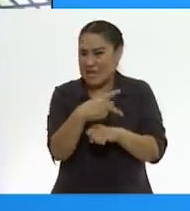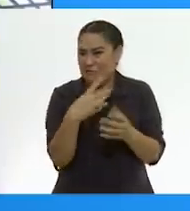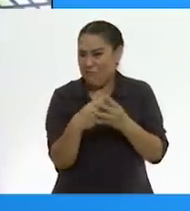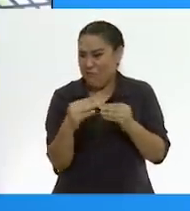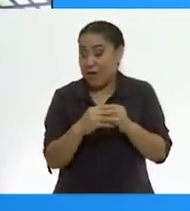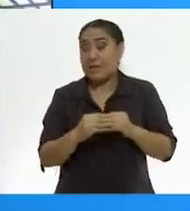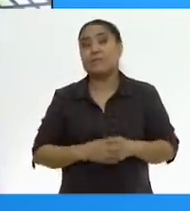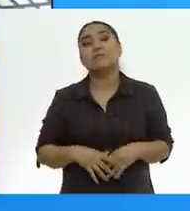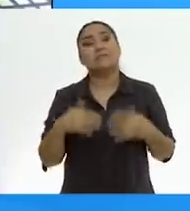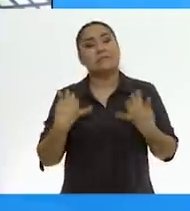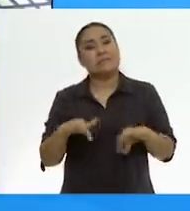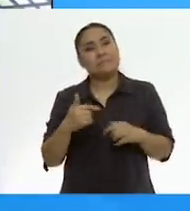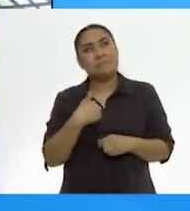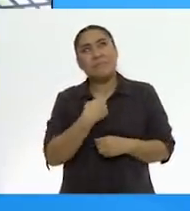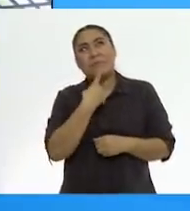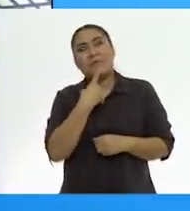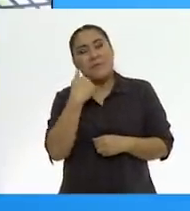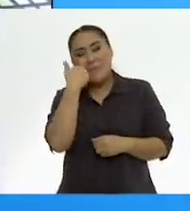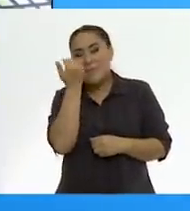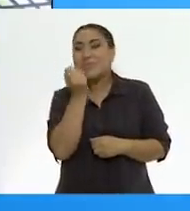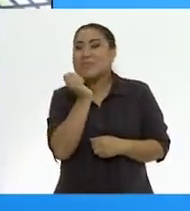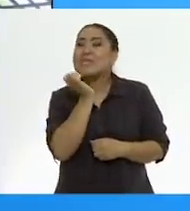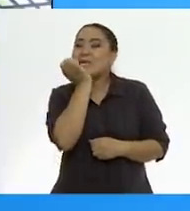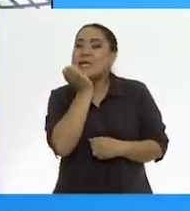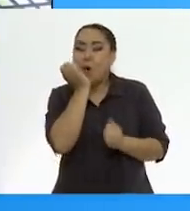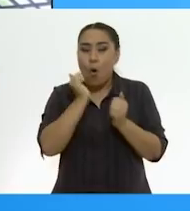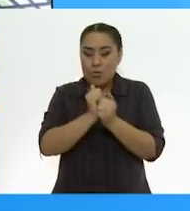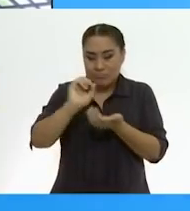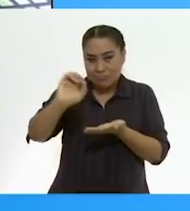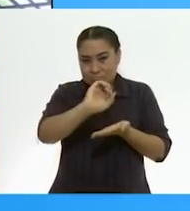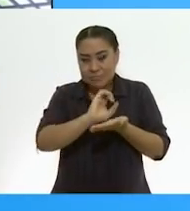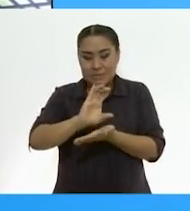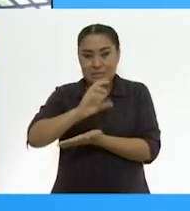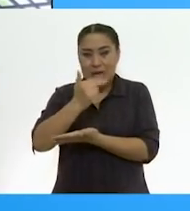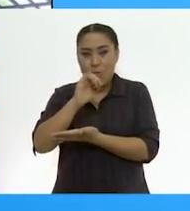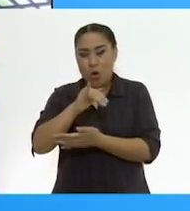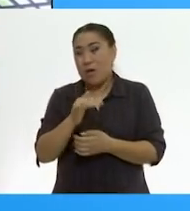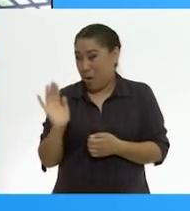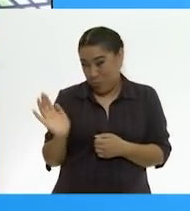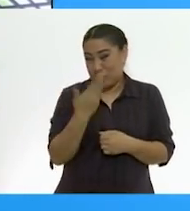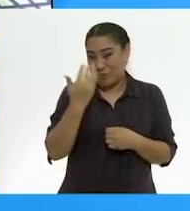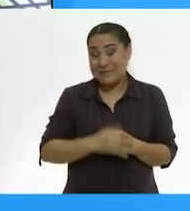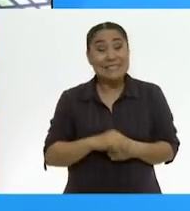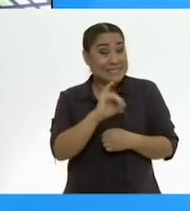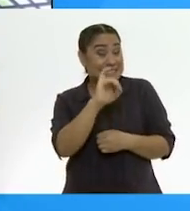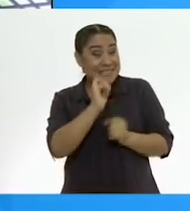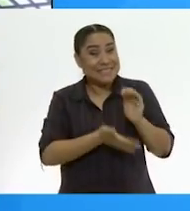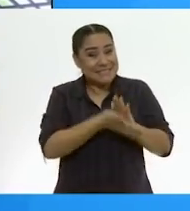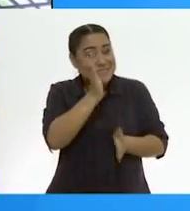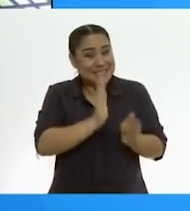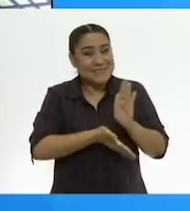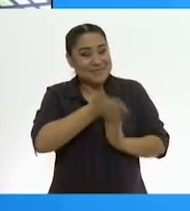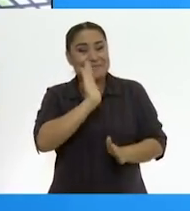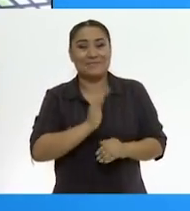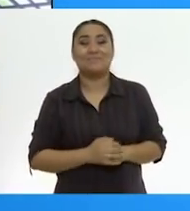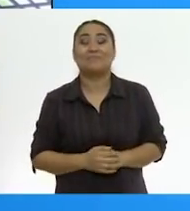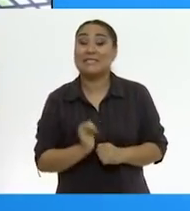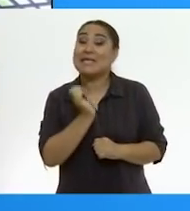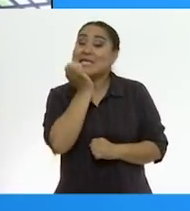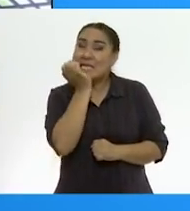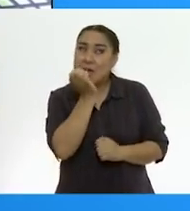Ya se me antojaron unas jícamas con chamoy. ¿Vamos? ¡Sí! ¡Sí! Jícamas con